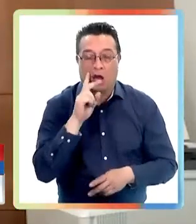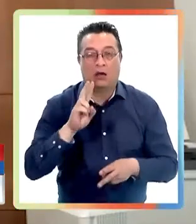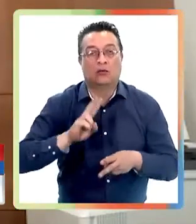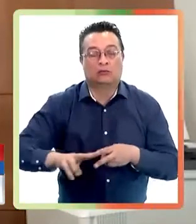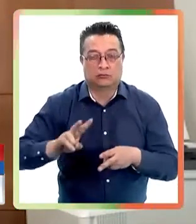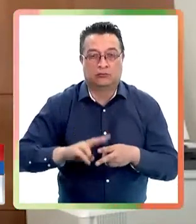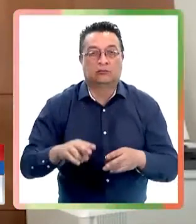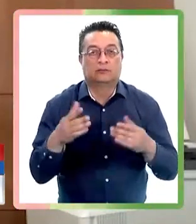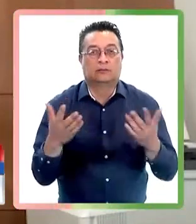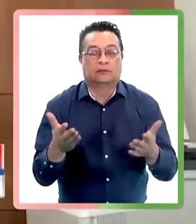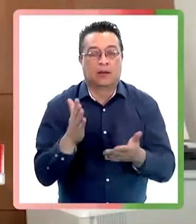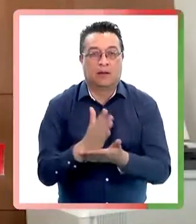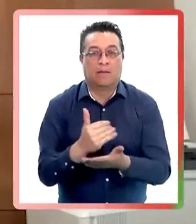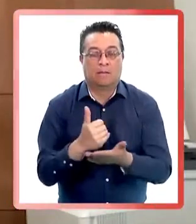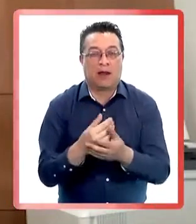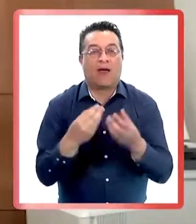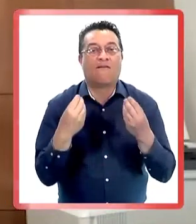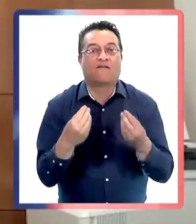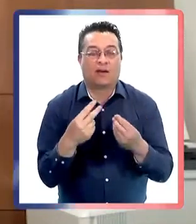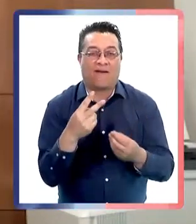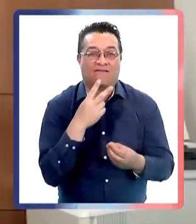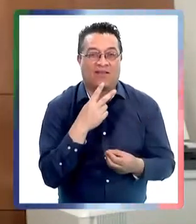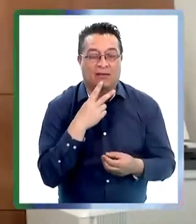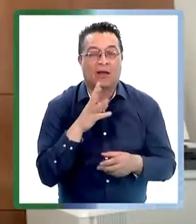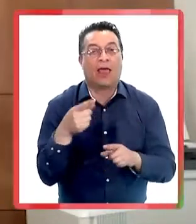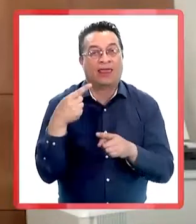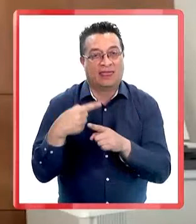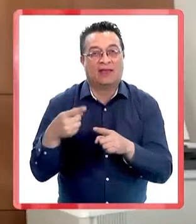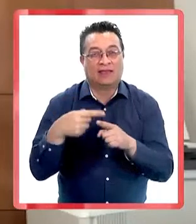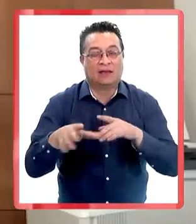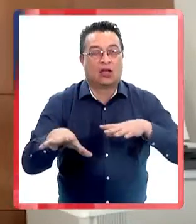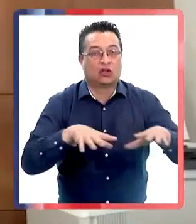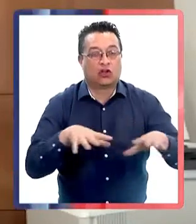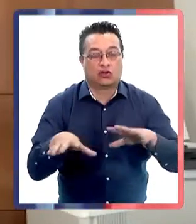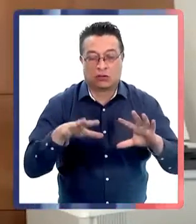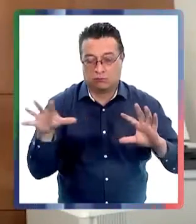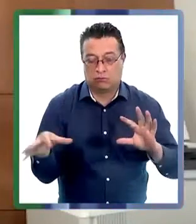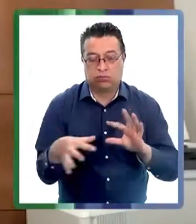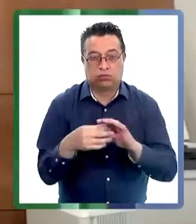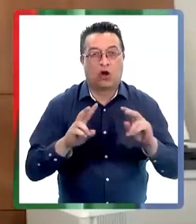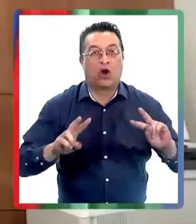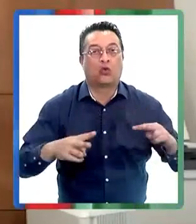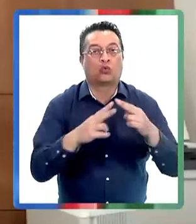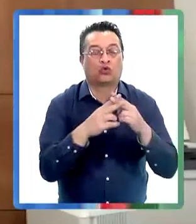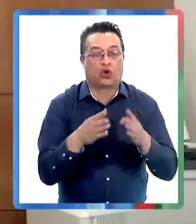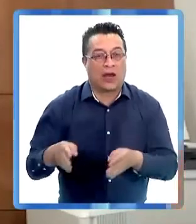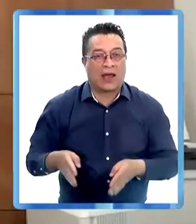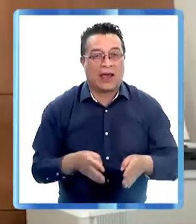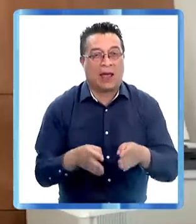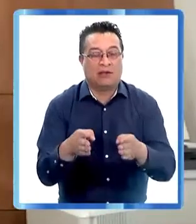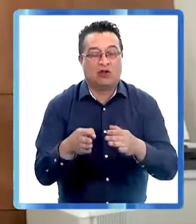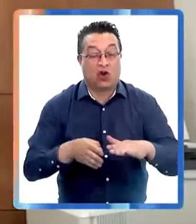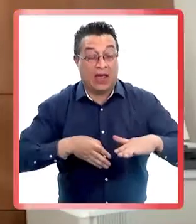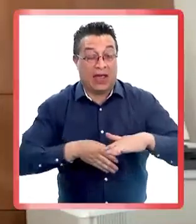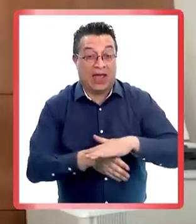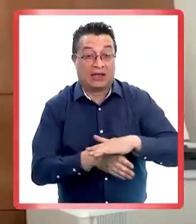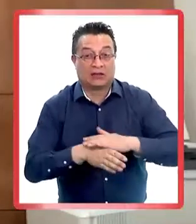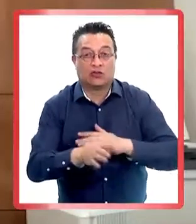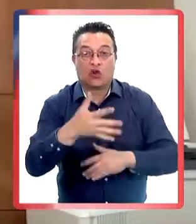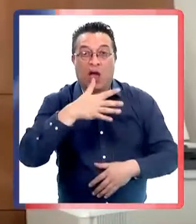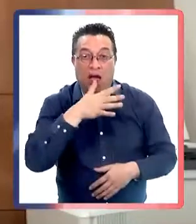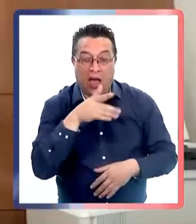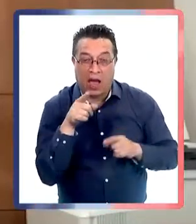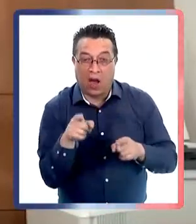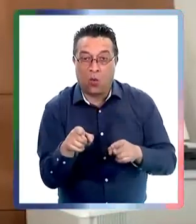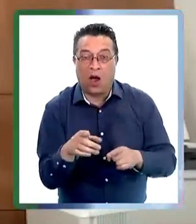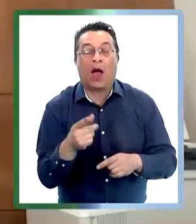está ejecutando lo que se denomina el Plan del Buen Vivir y que tiene distintos aspectos relacionados con construcción de caminos, acceso al